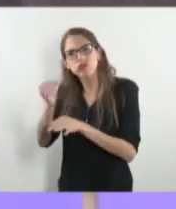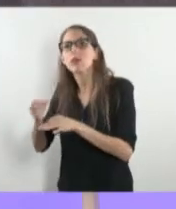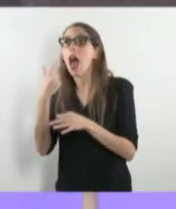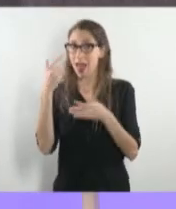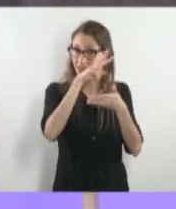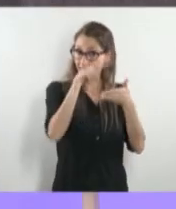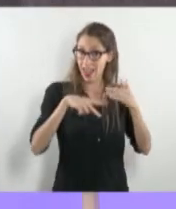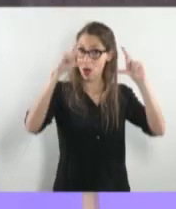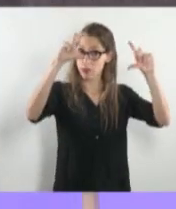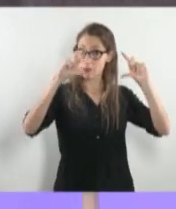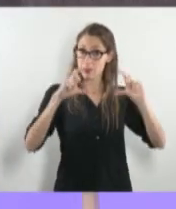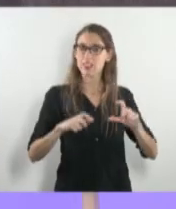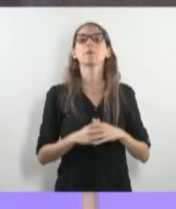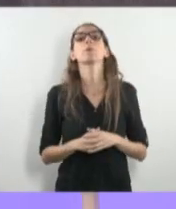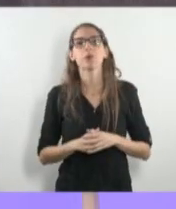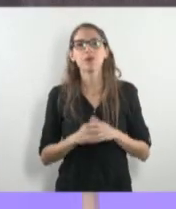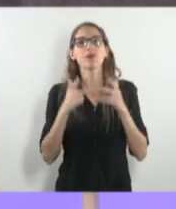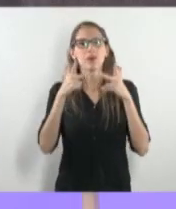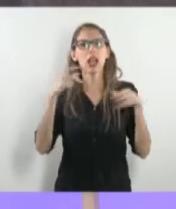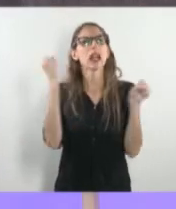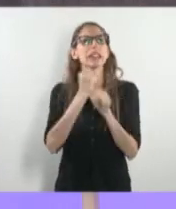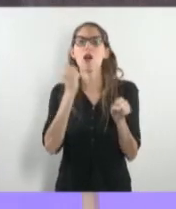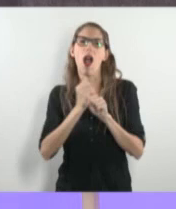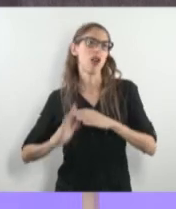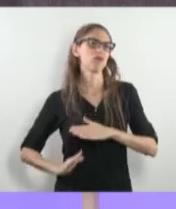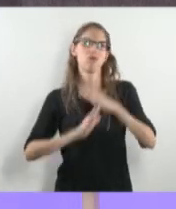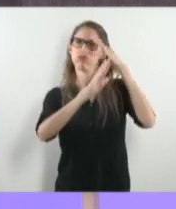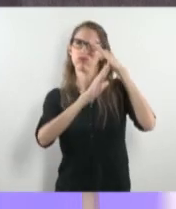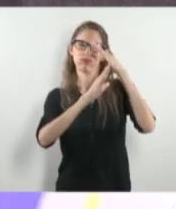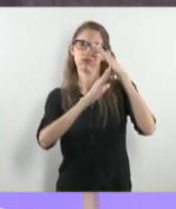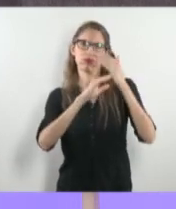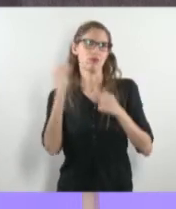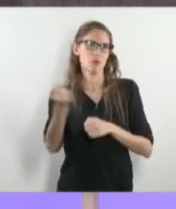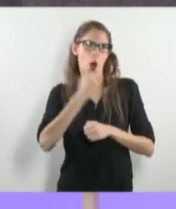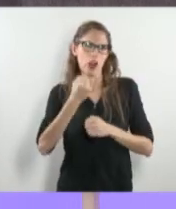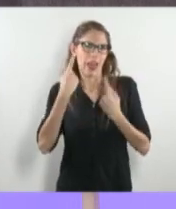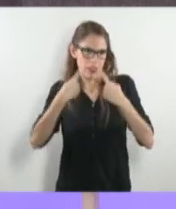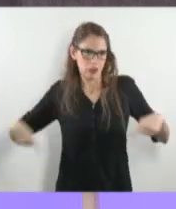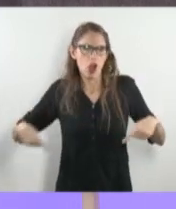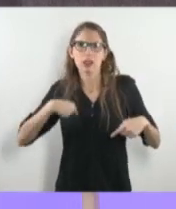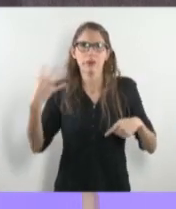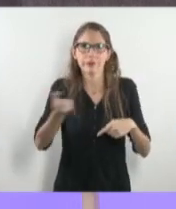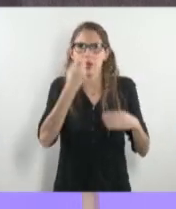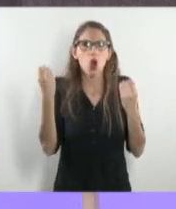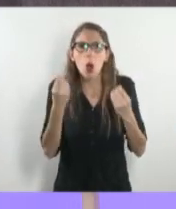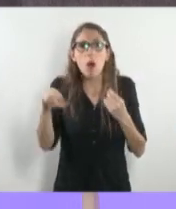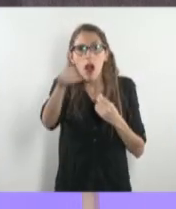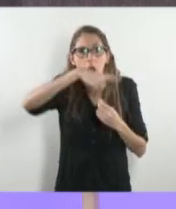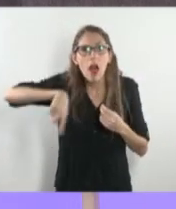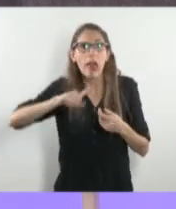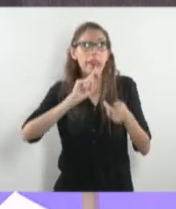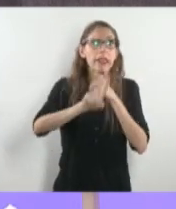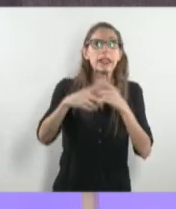los párrafos más famosos. Dale. El trabajar es la ley porque es preciso adquirir. no se expongan a sufrir una